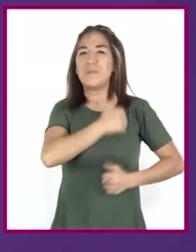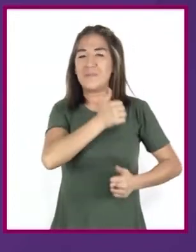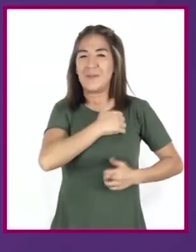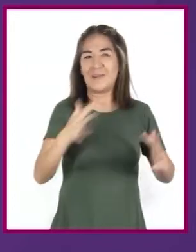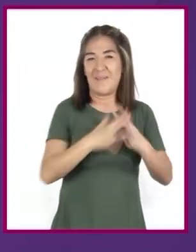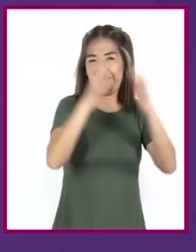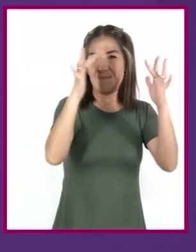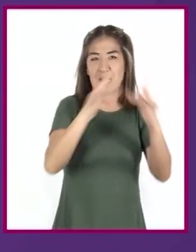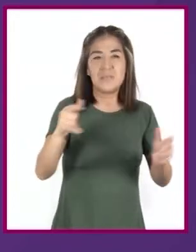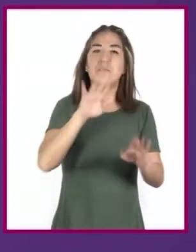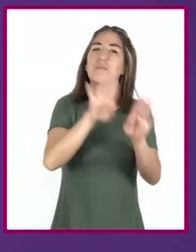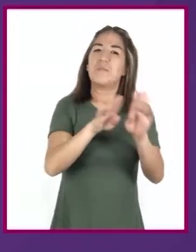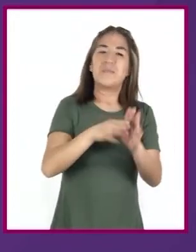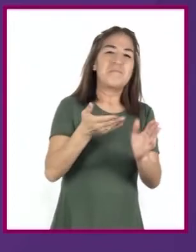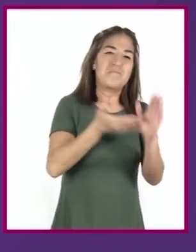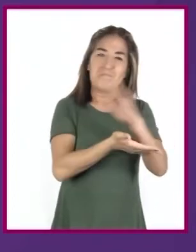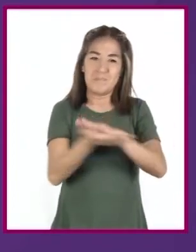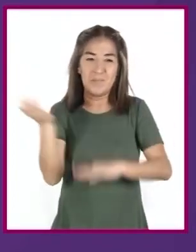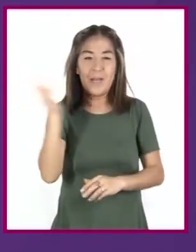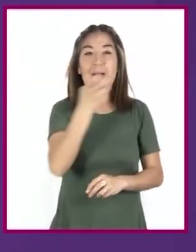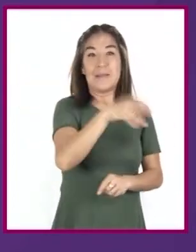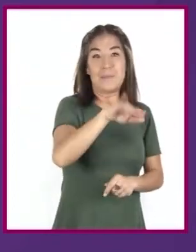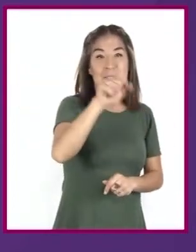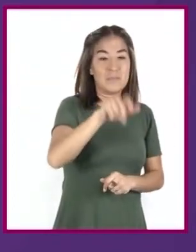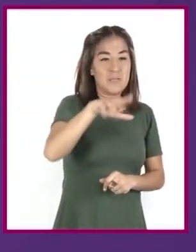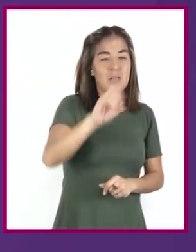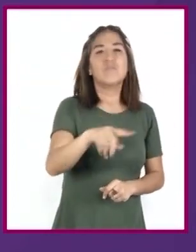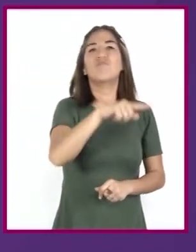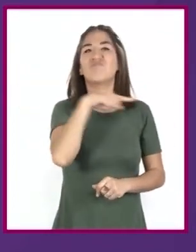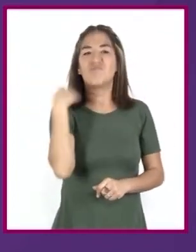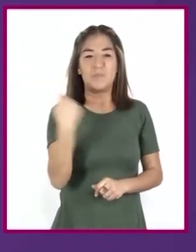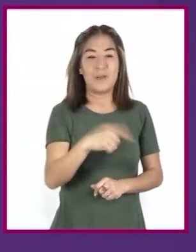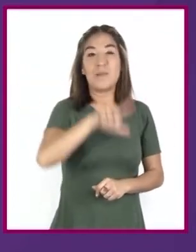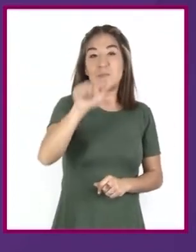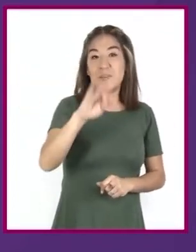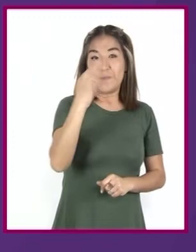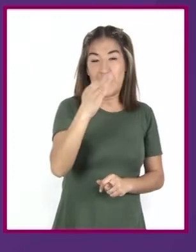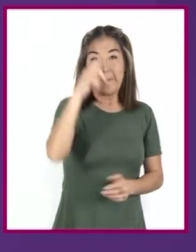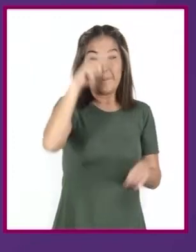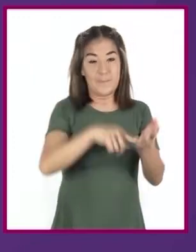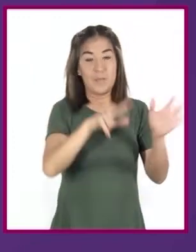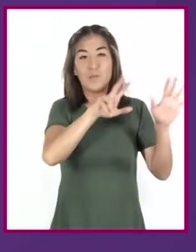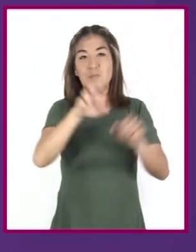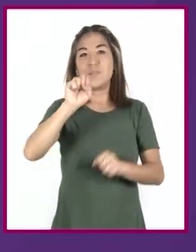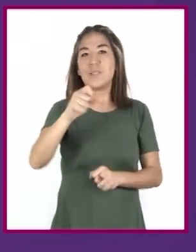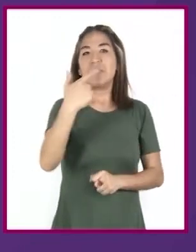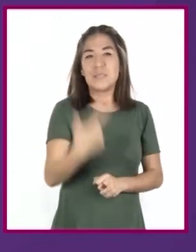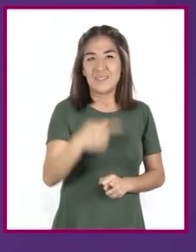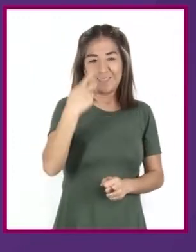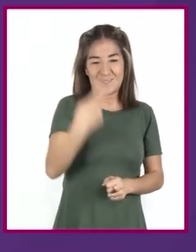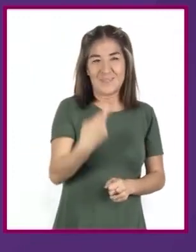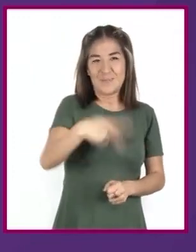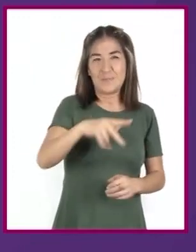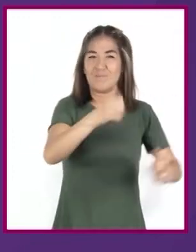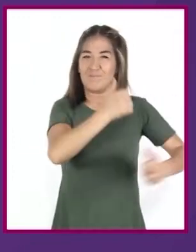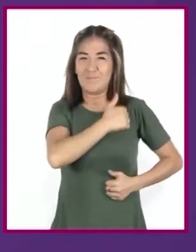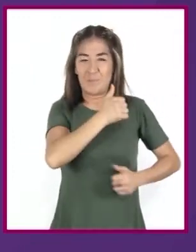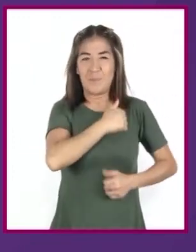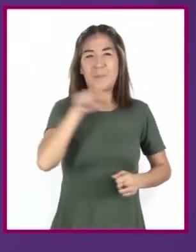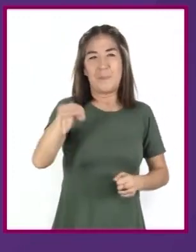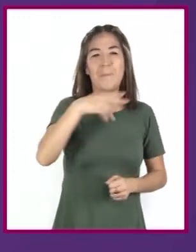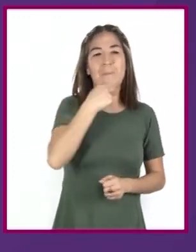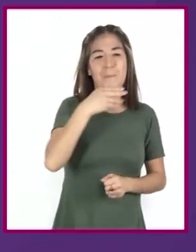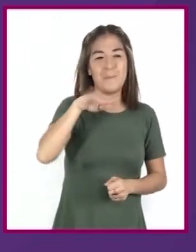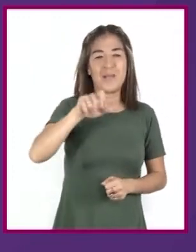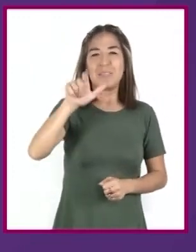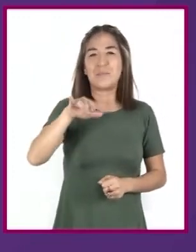apoyo militar para mantener el imperio. Para febrero de 1867, las tropas de Maximiliano, dirigidas por